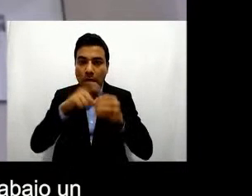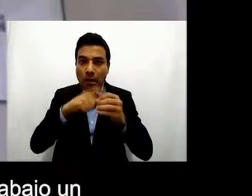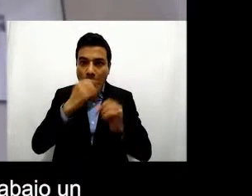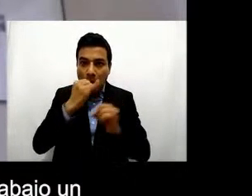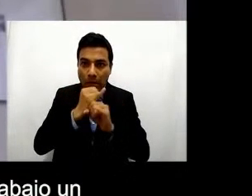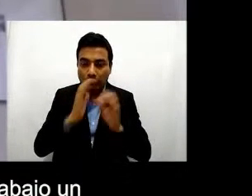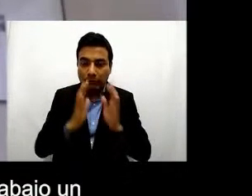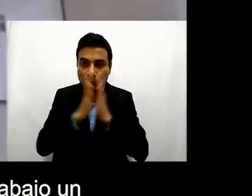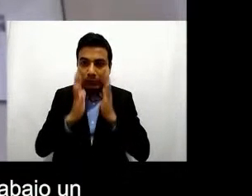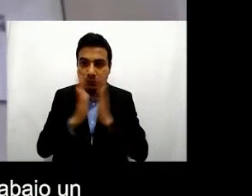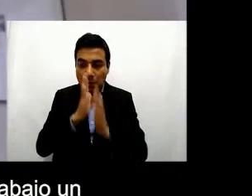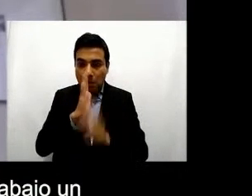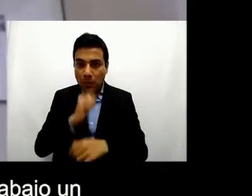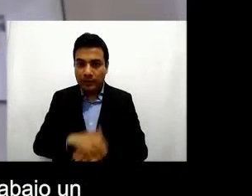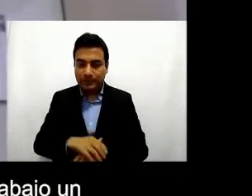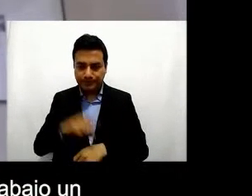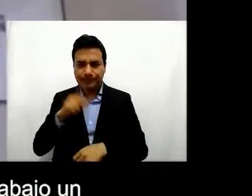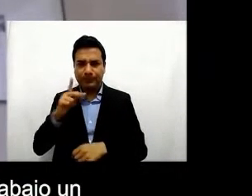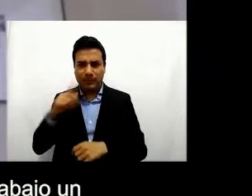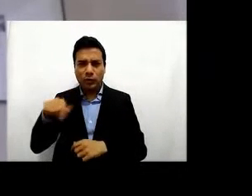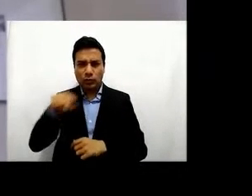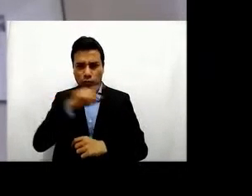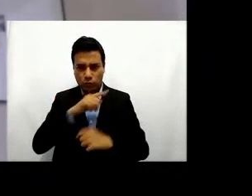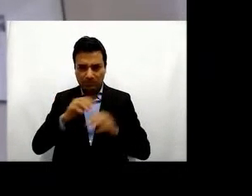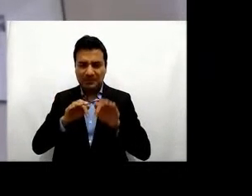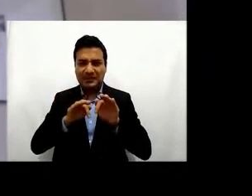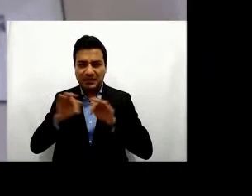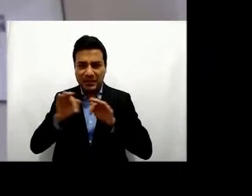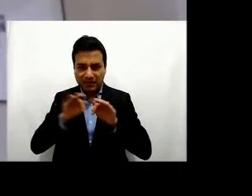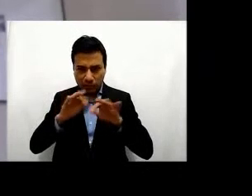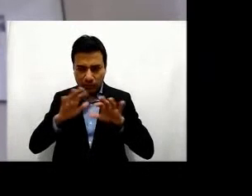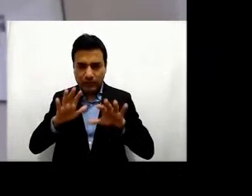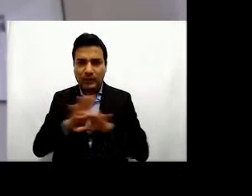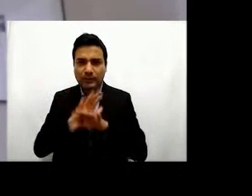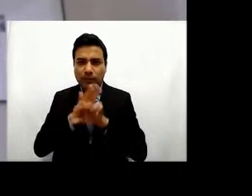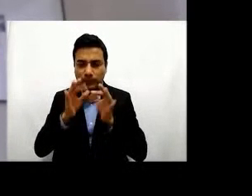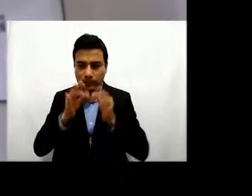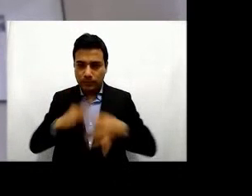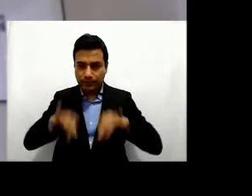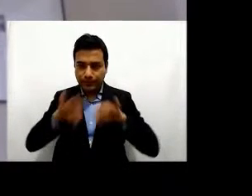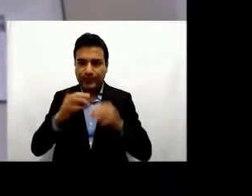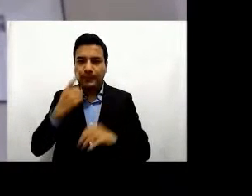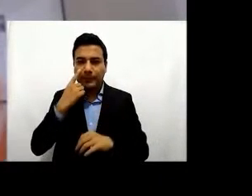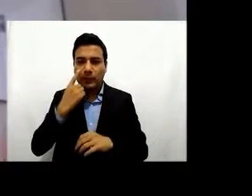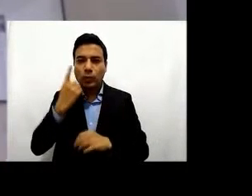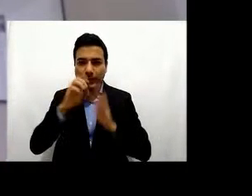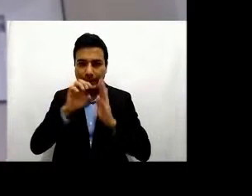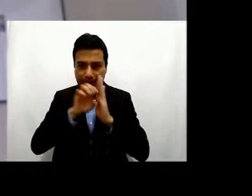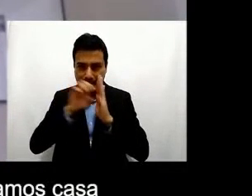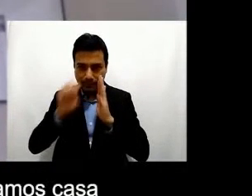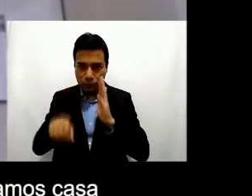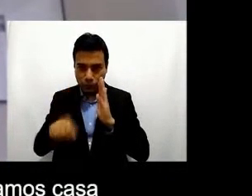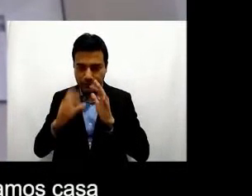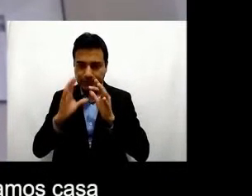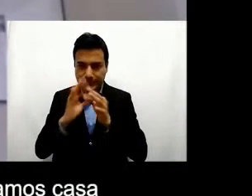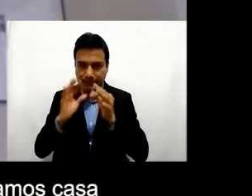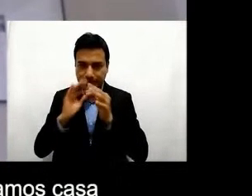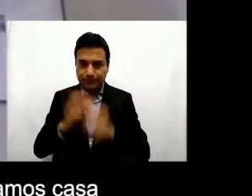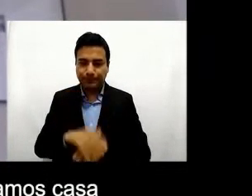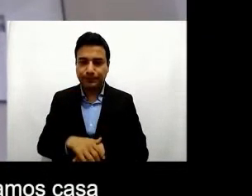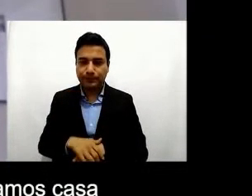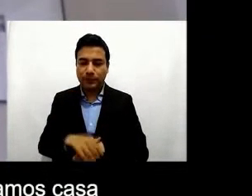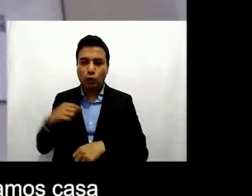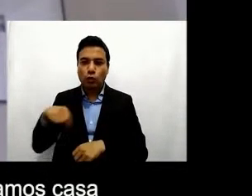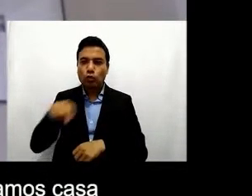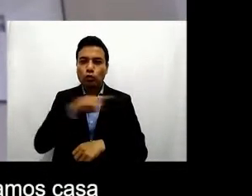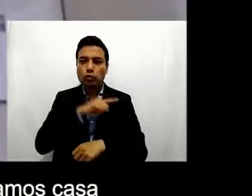cambio importante en quién hace qué. Y les daré un pequeño ejemplo de esto para que se den una idea. Nosotros solíamos hacer